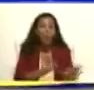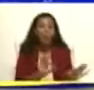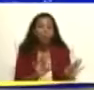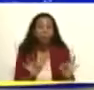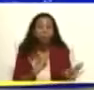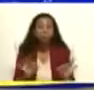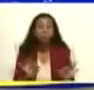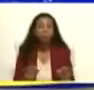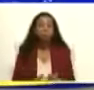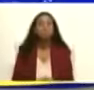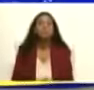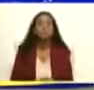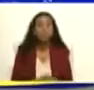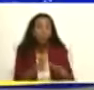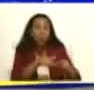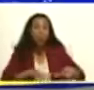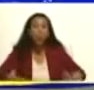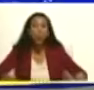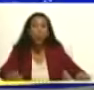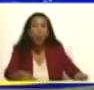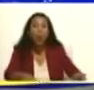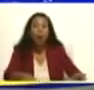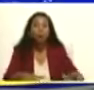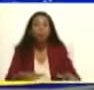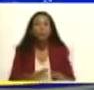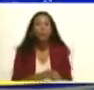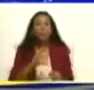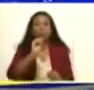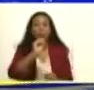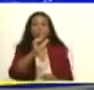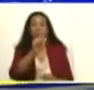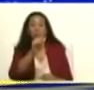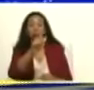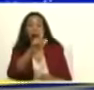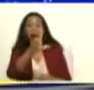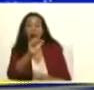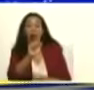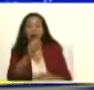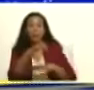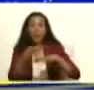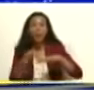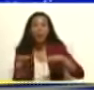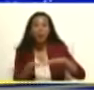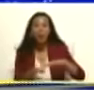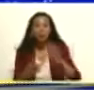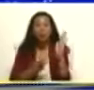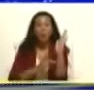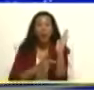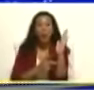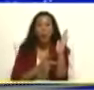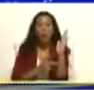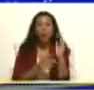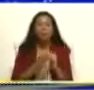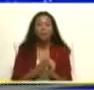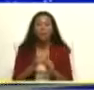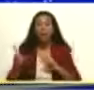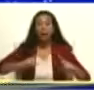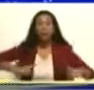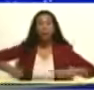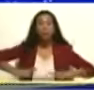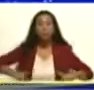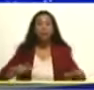su sala nacional, su sala estatal, su sala municipal, su sala parroquial de